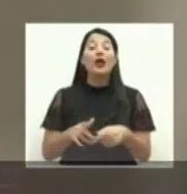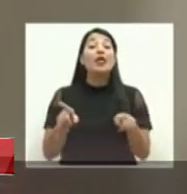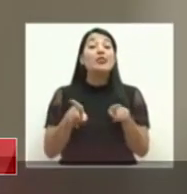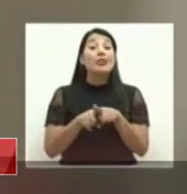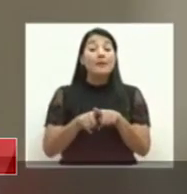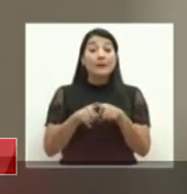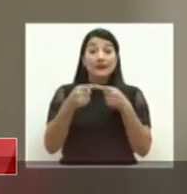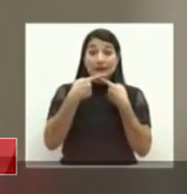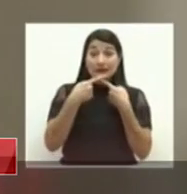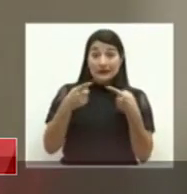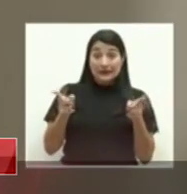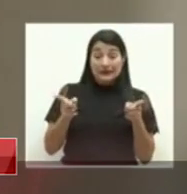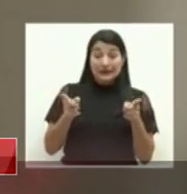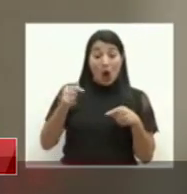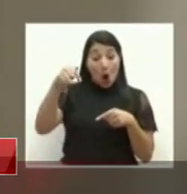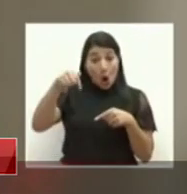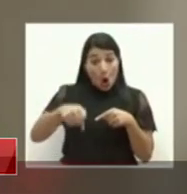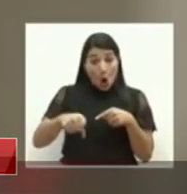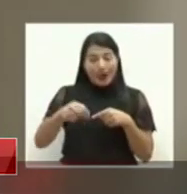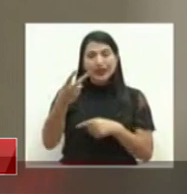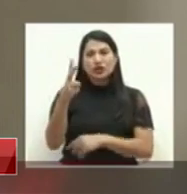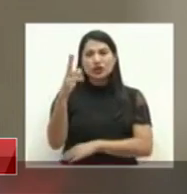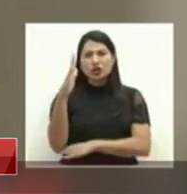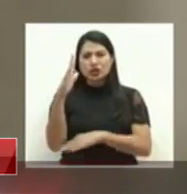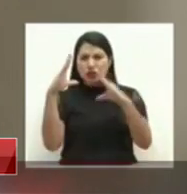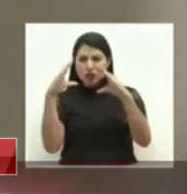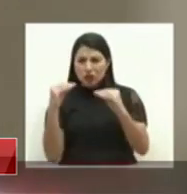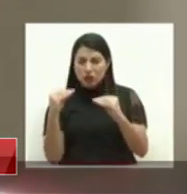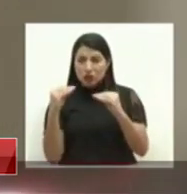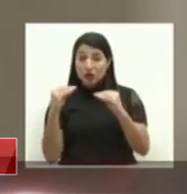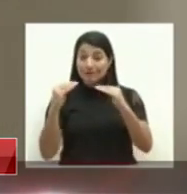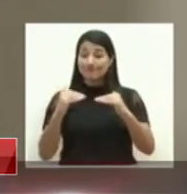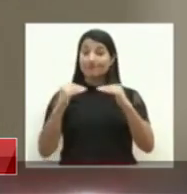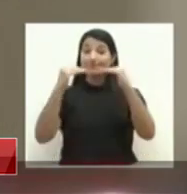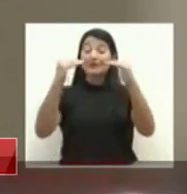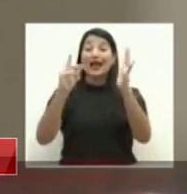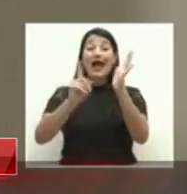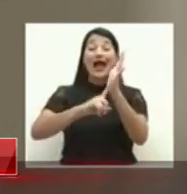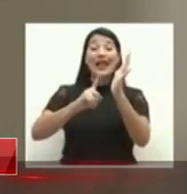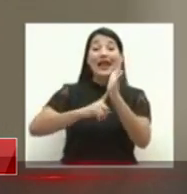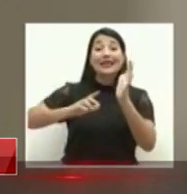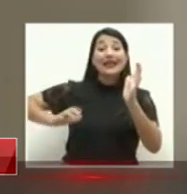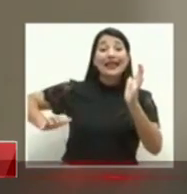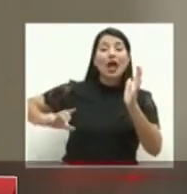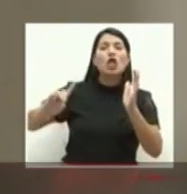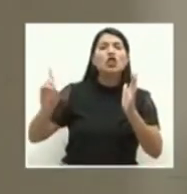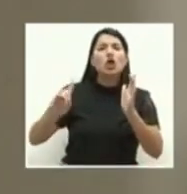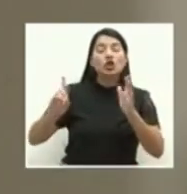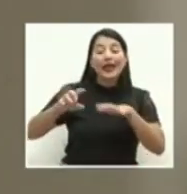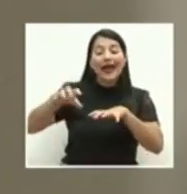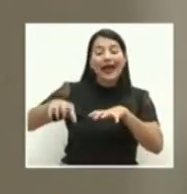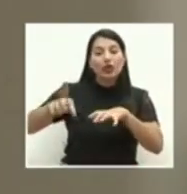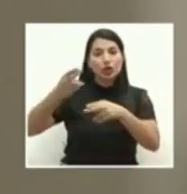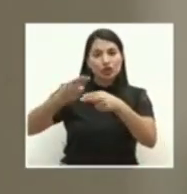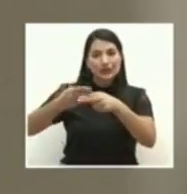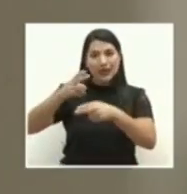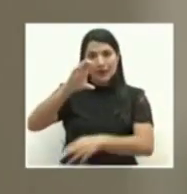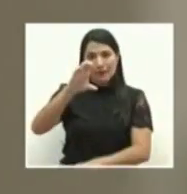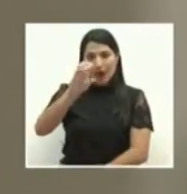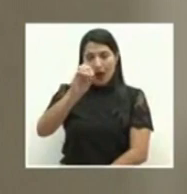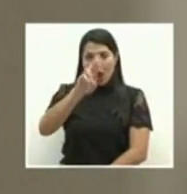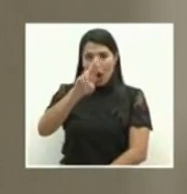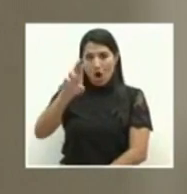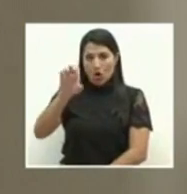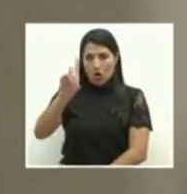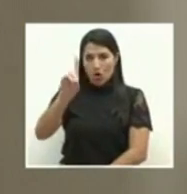indicar que a partir de hoy a la medianoche se eleva a alerta naranja el cantón de Corredores y los